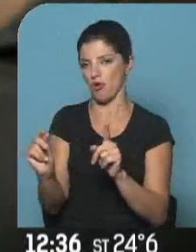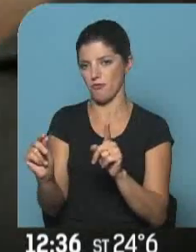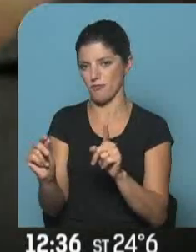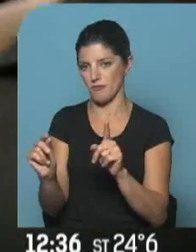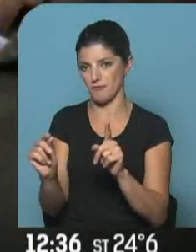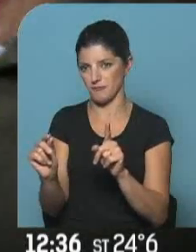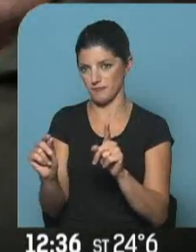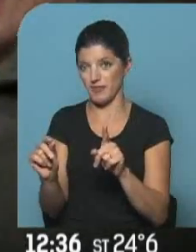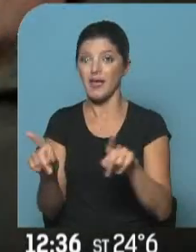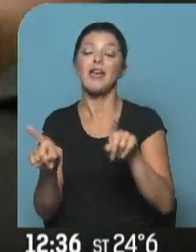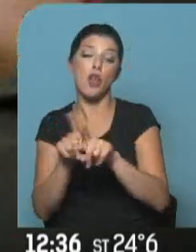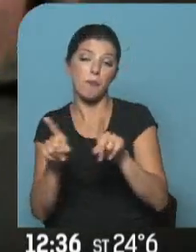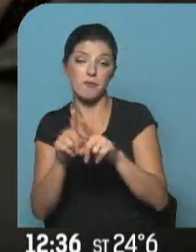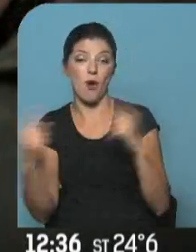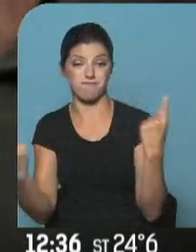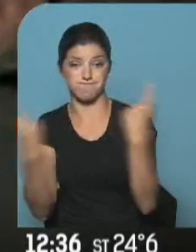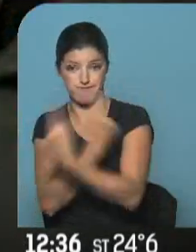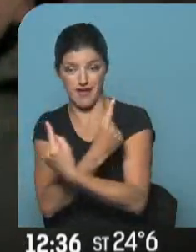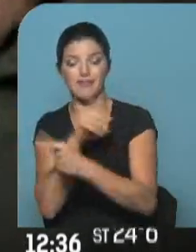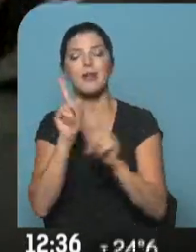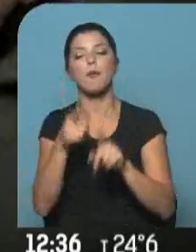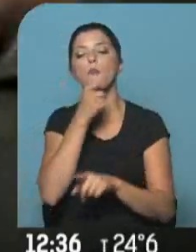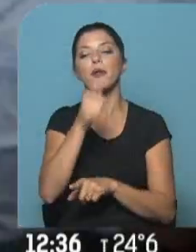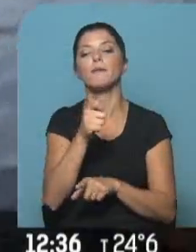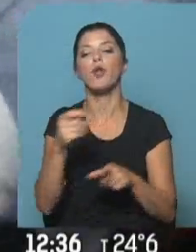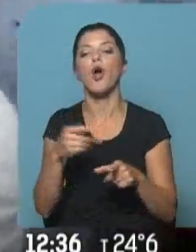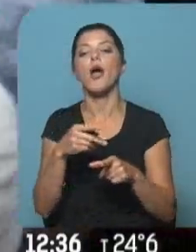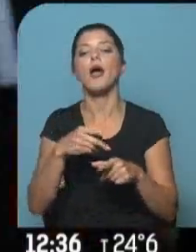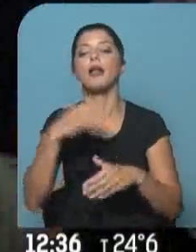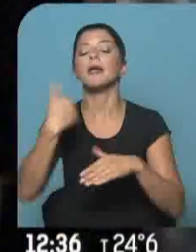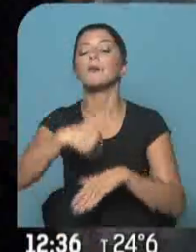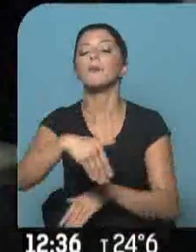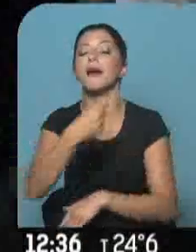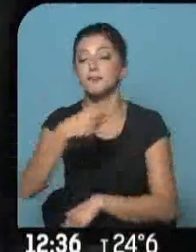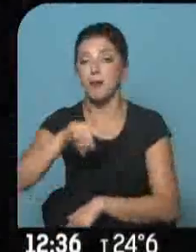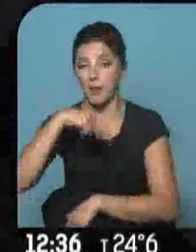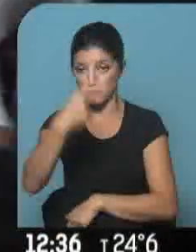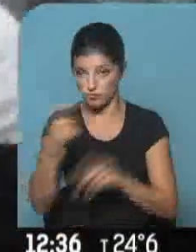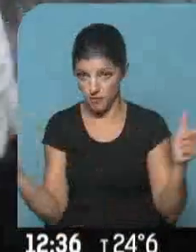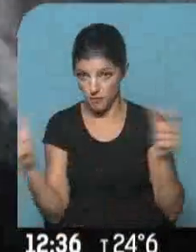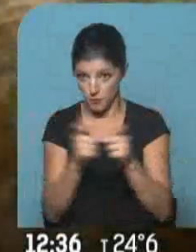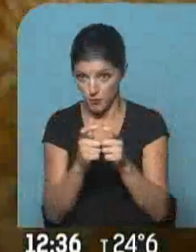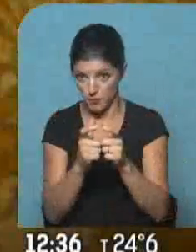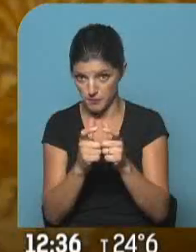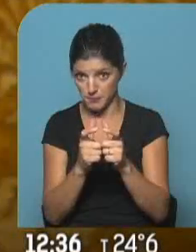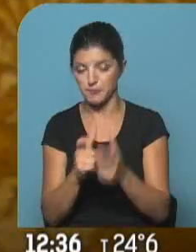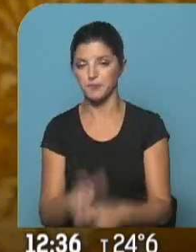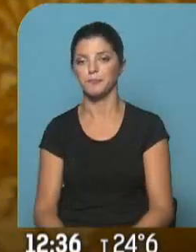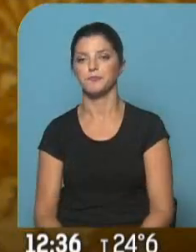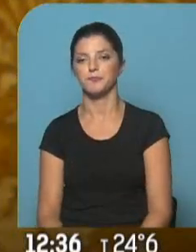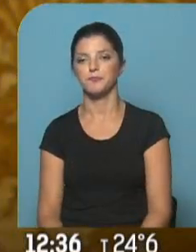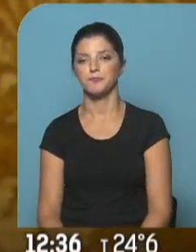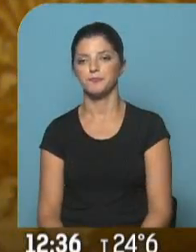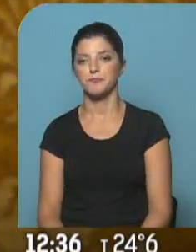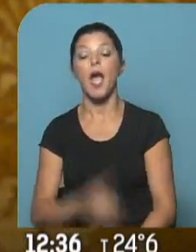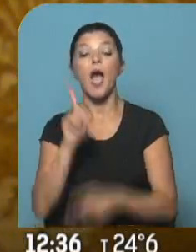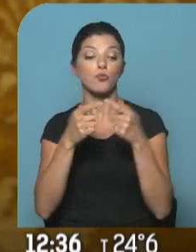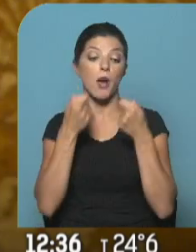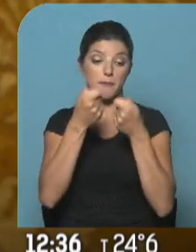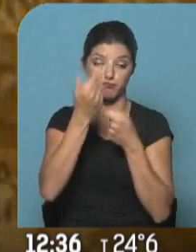responde a Moreno, incluso la convención anual del partido prevista para la próxima semana. Según los partidarios de Moreno,